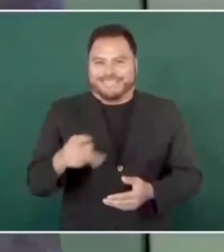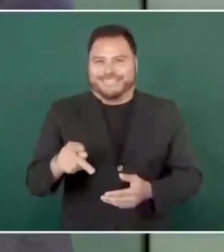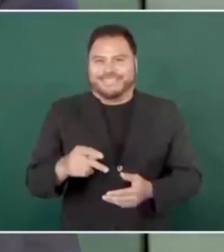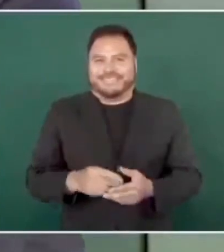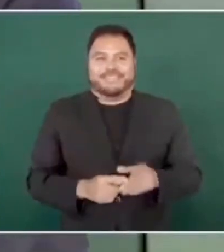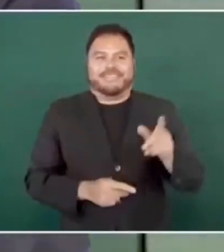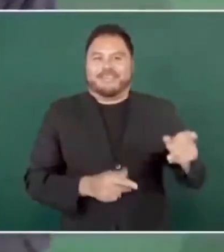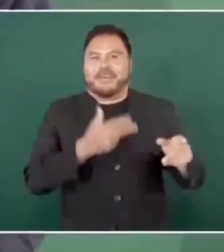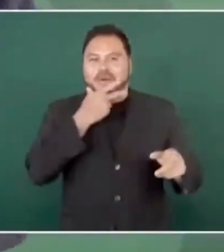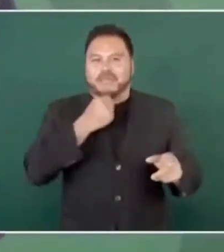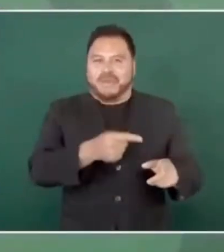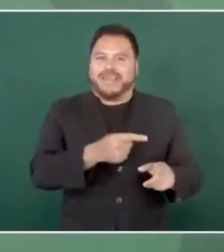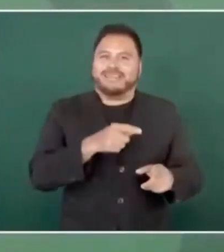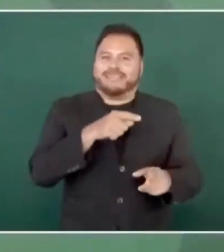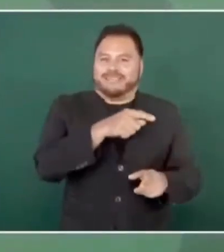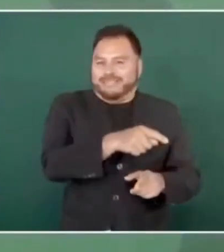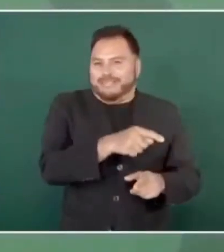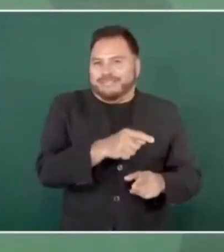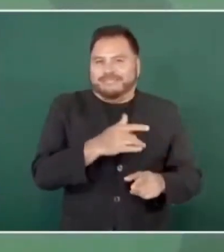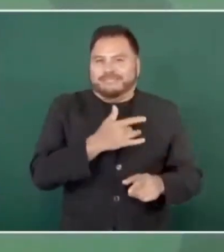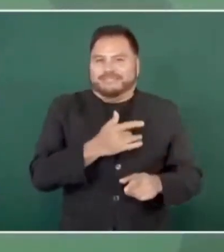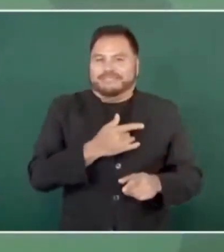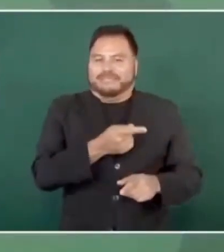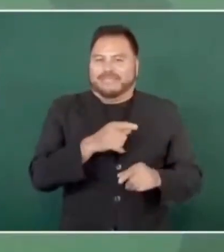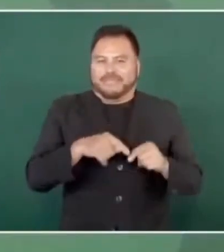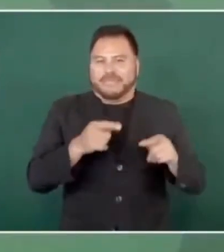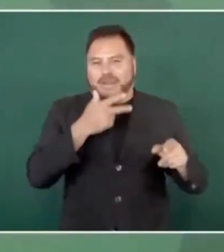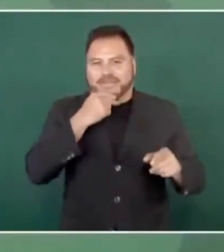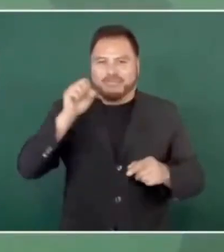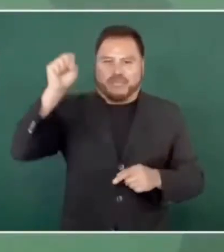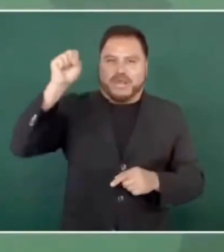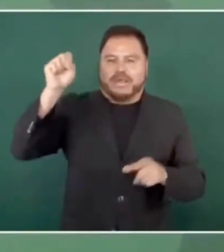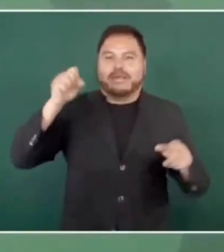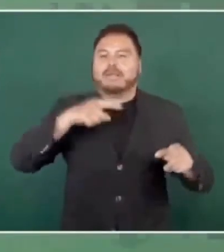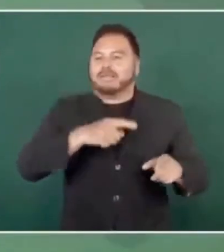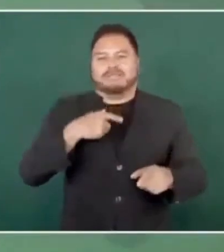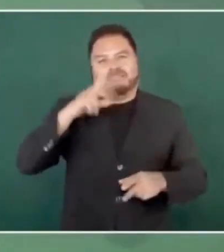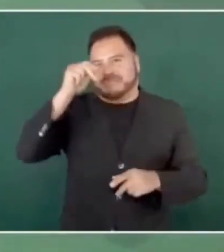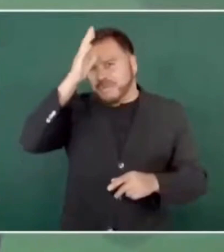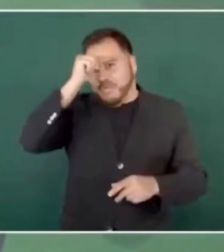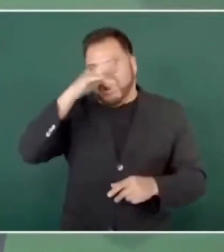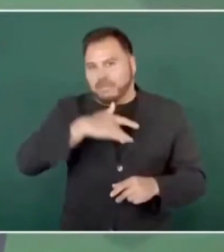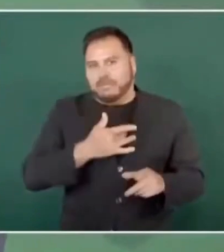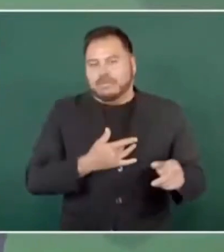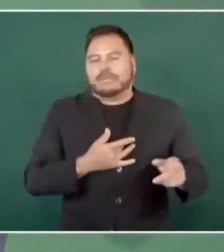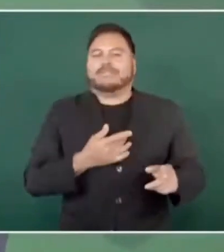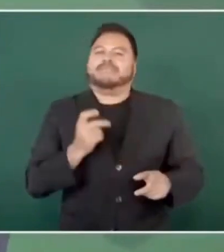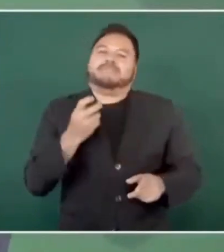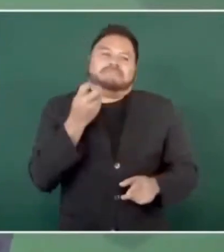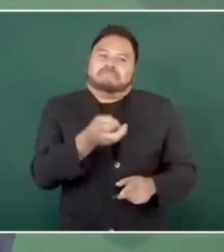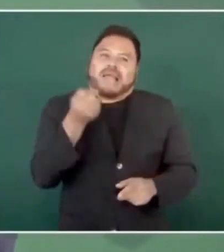Y Cuauhtémoc pues está en desacuerdo con eso, pero así somos